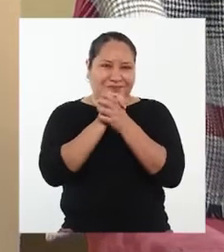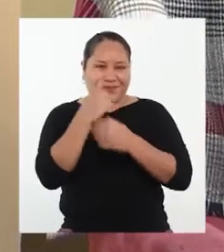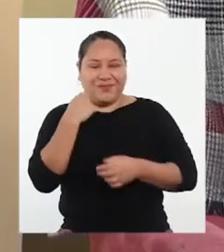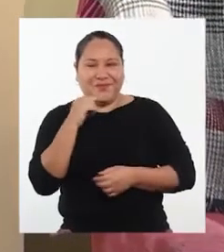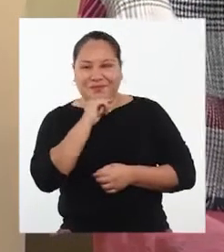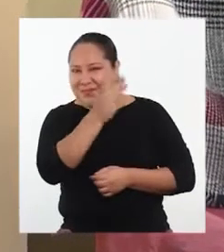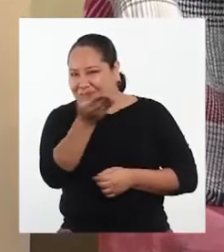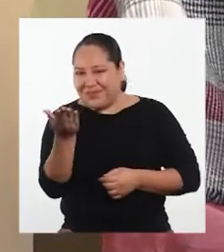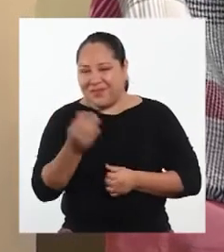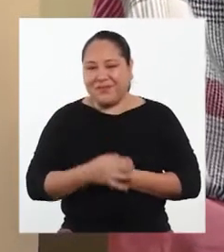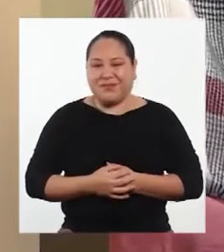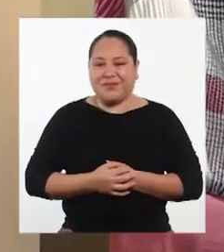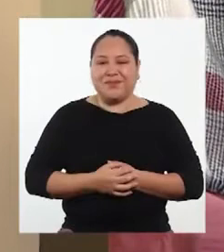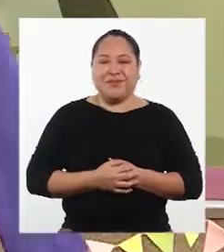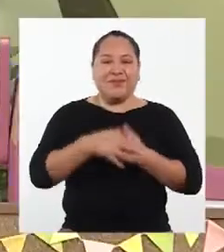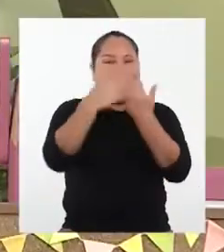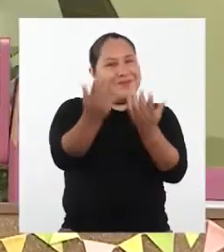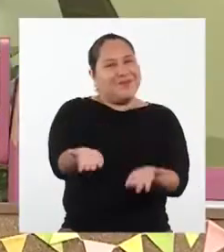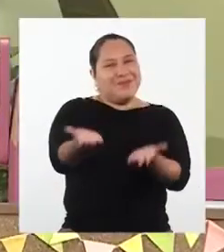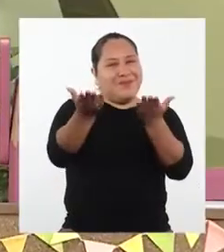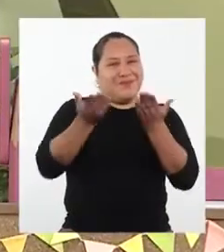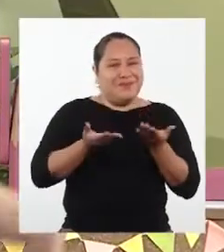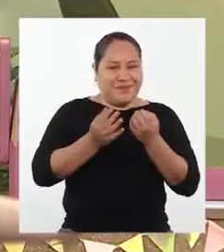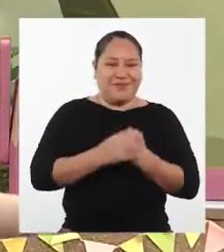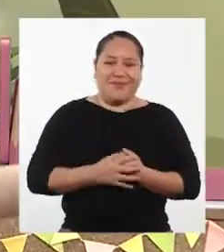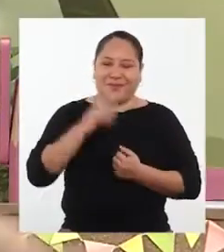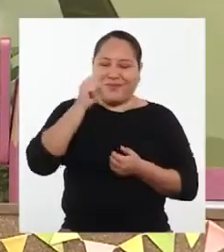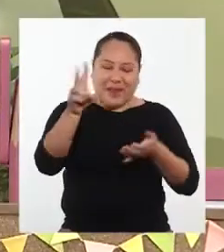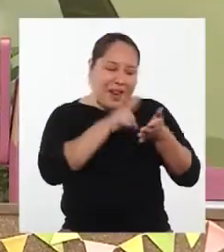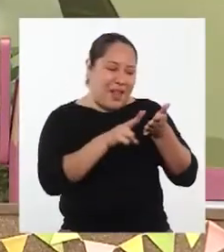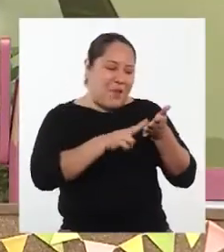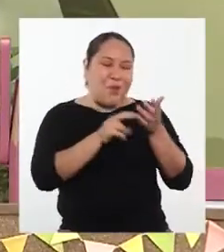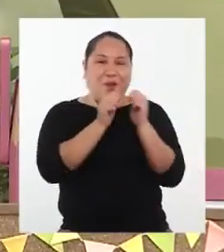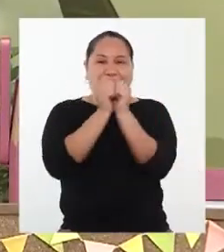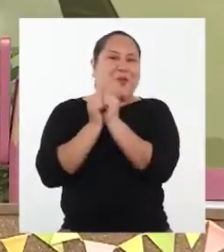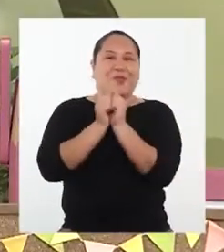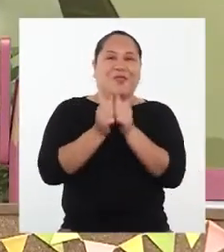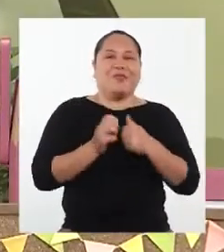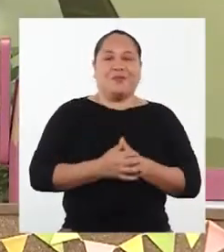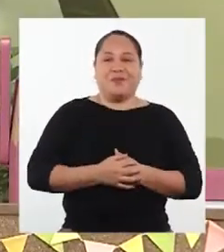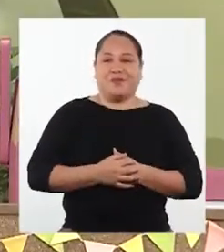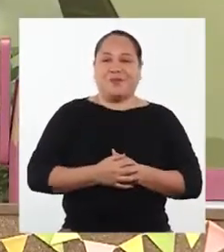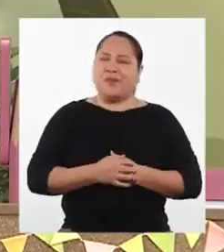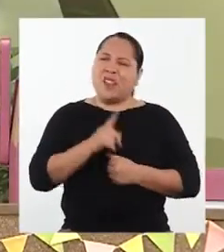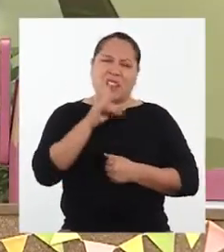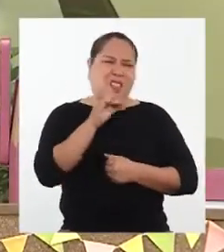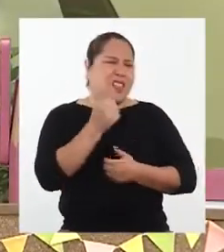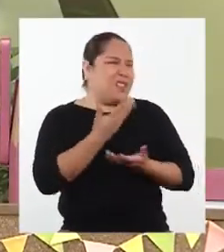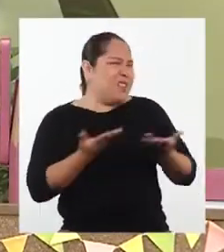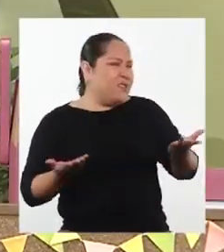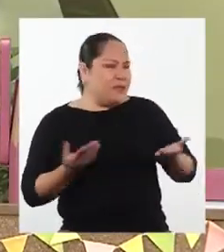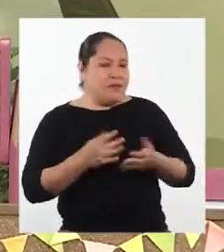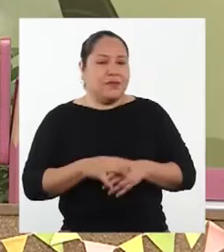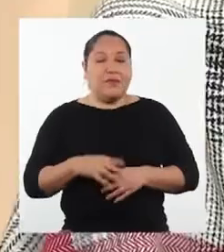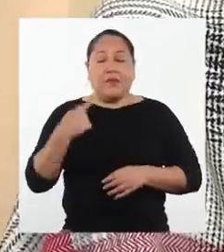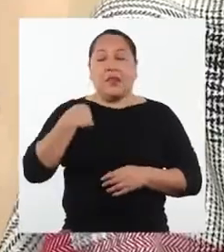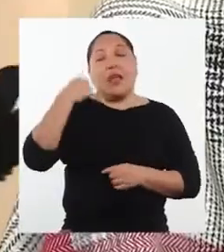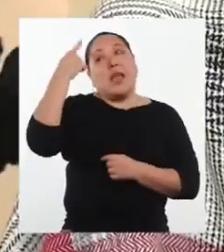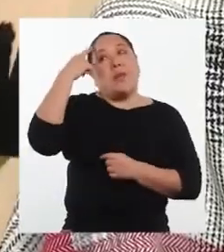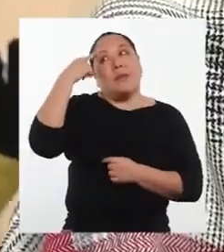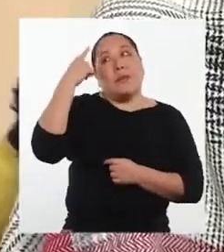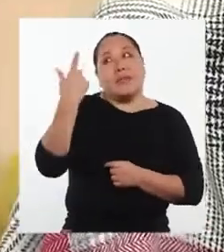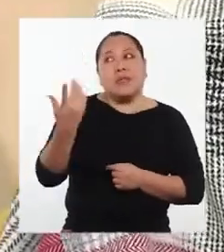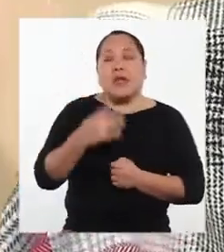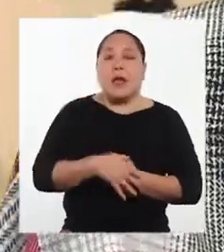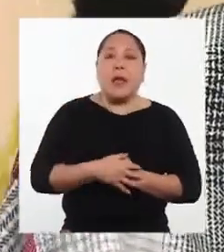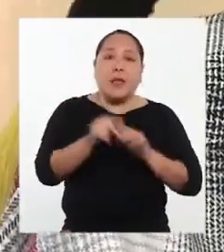Hola, amigas y amigos. Bienvenidas y bienvenidos a Leemos Juntos. Lea, ¿qué estás haciendo?